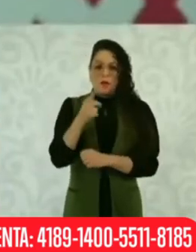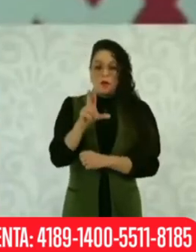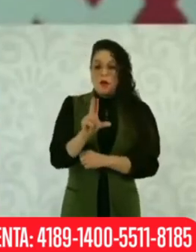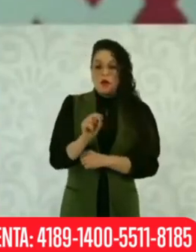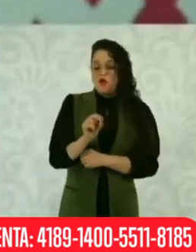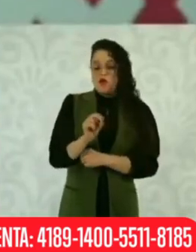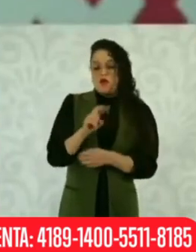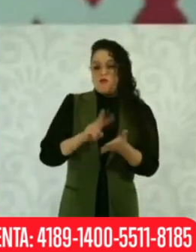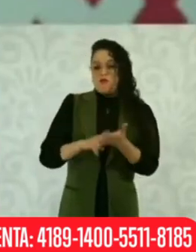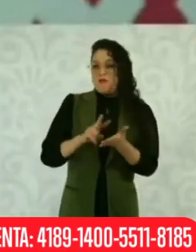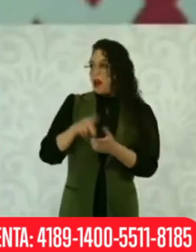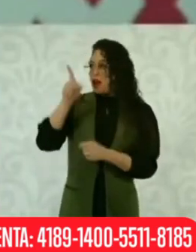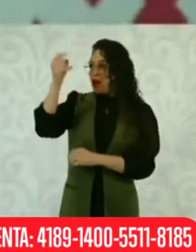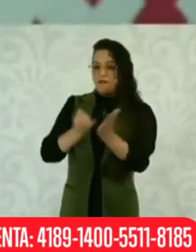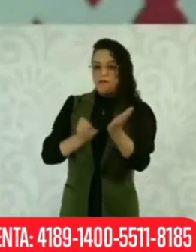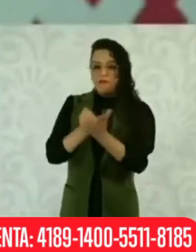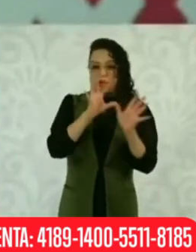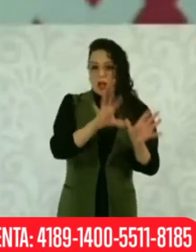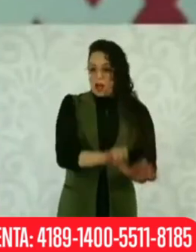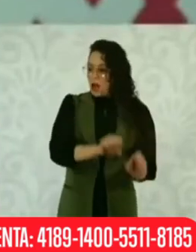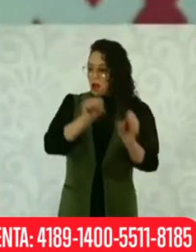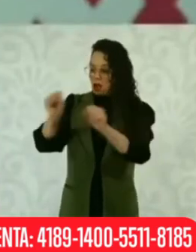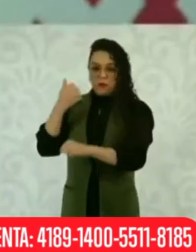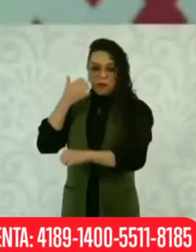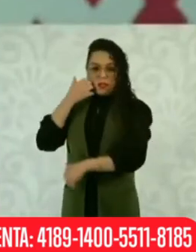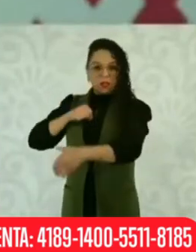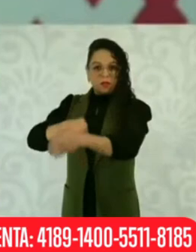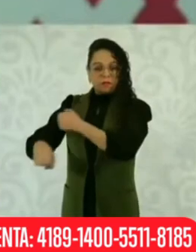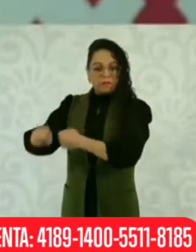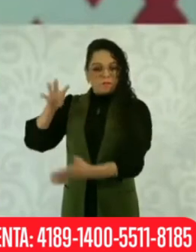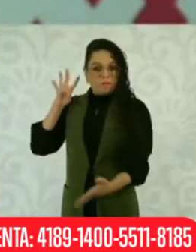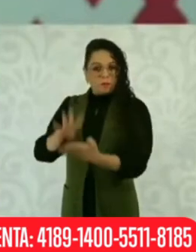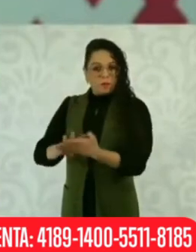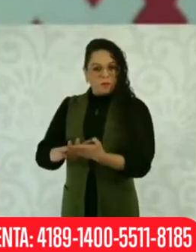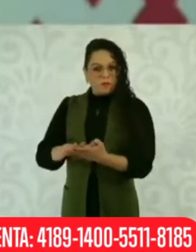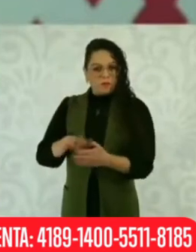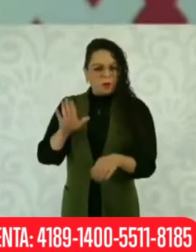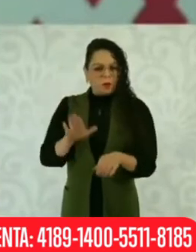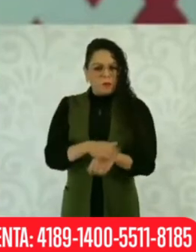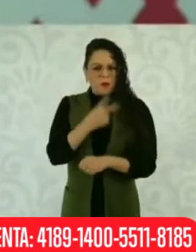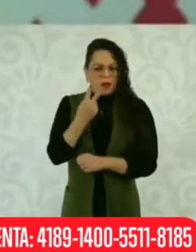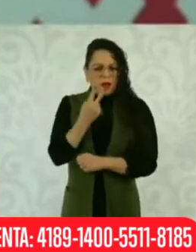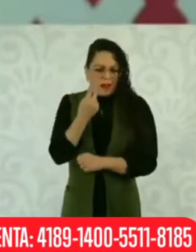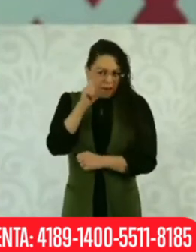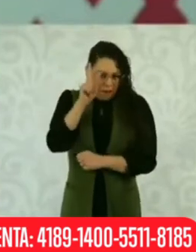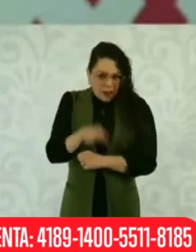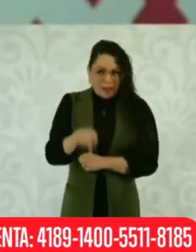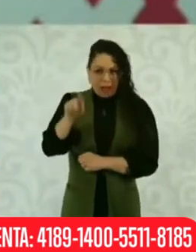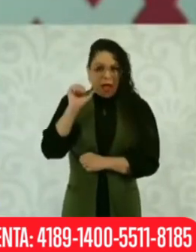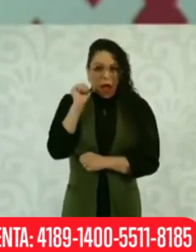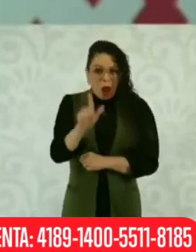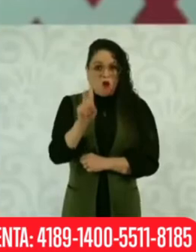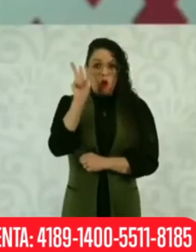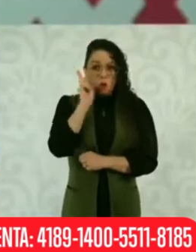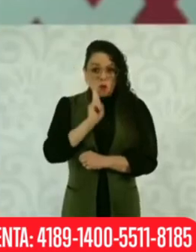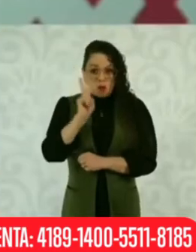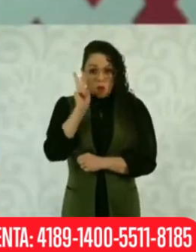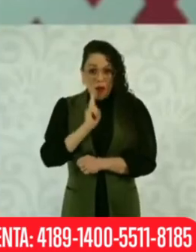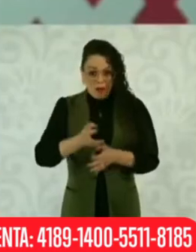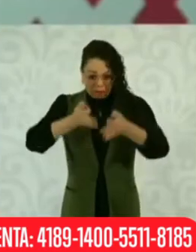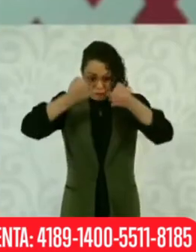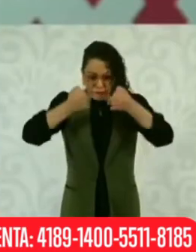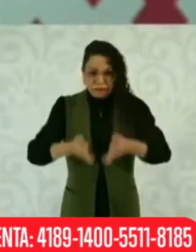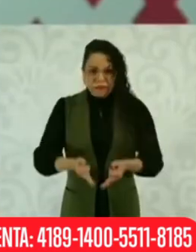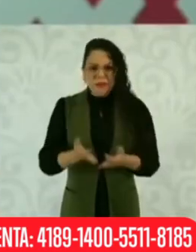de la acción penal por ser las acusaciones tan falsas y no contar con prueba alguna. Y